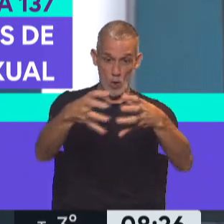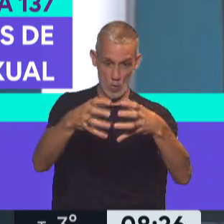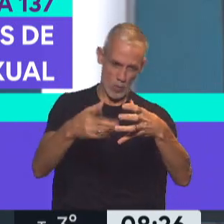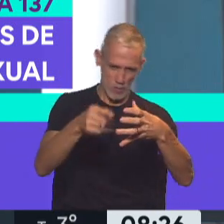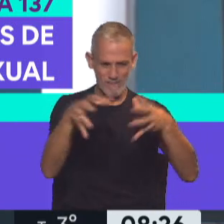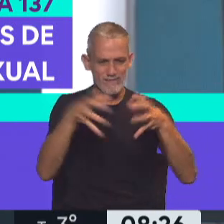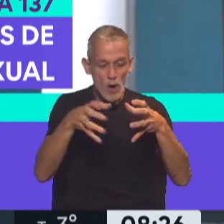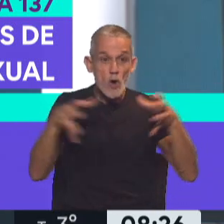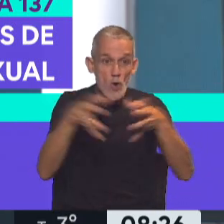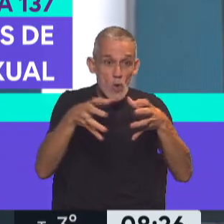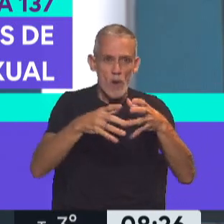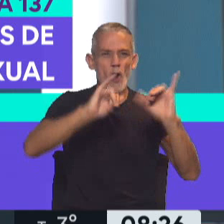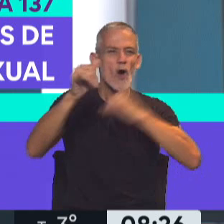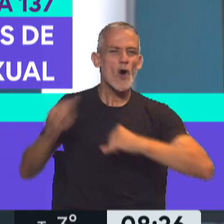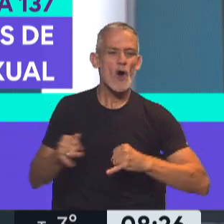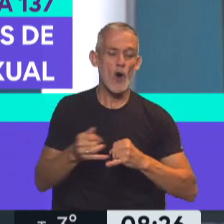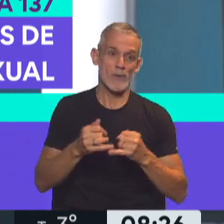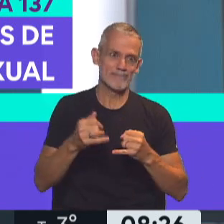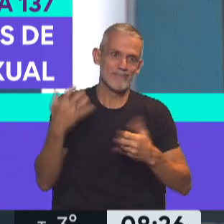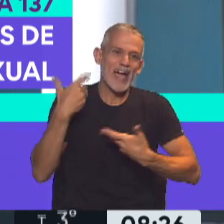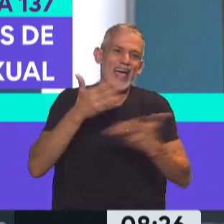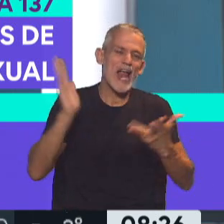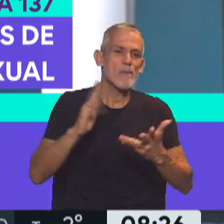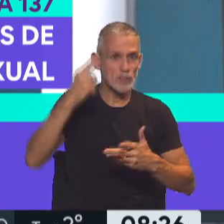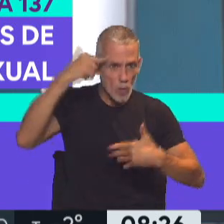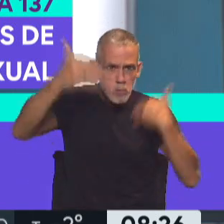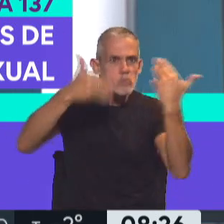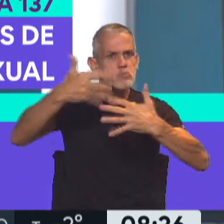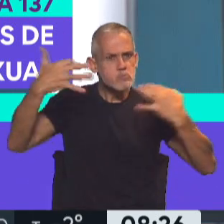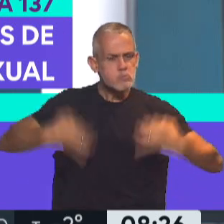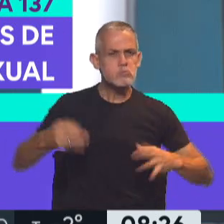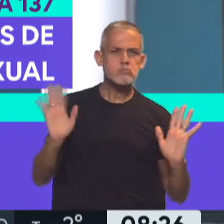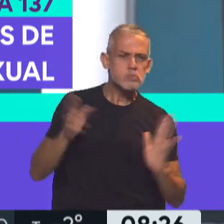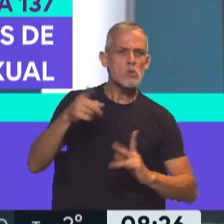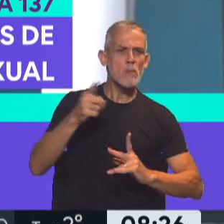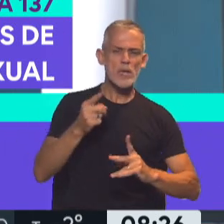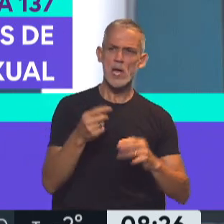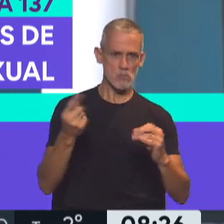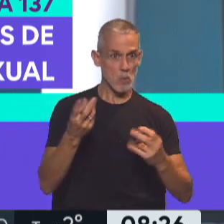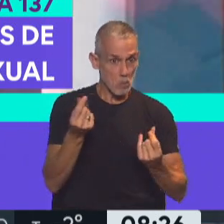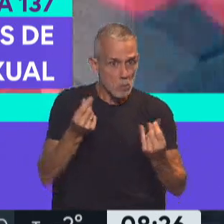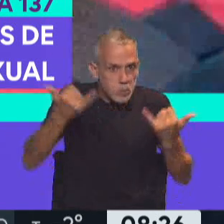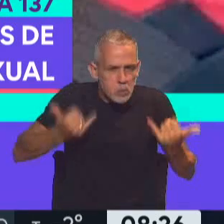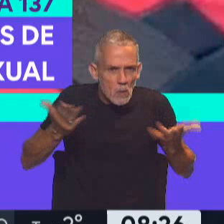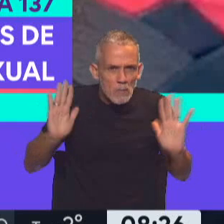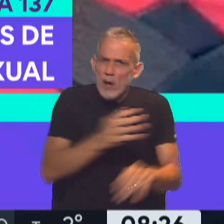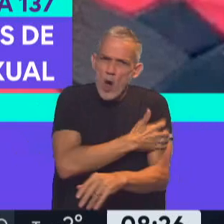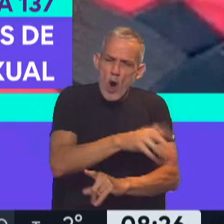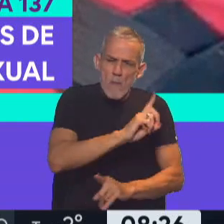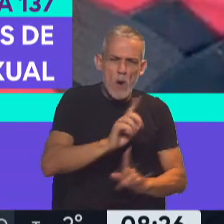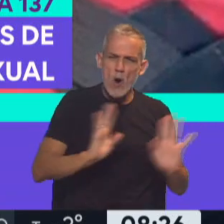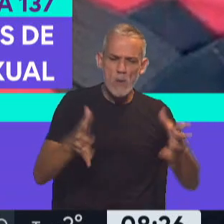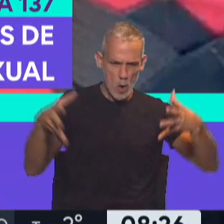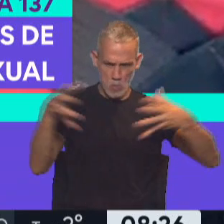una característica, son jóvenes, generalmente instruidos, con una relativa buena posición económica. ¿Ocurre lo